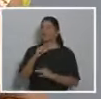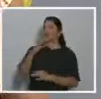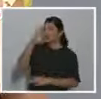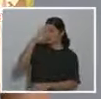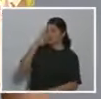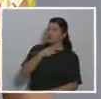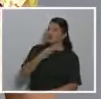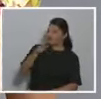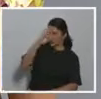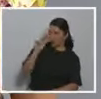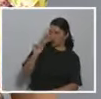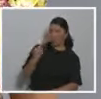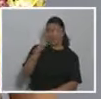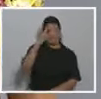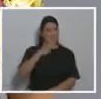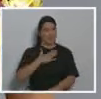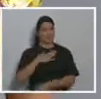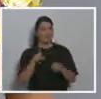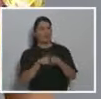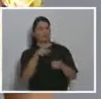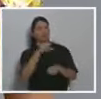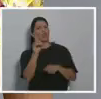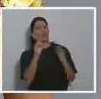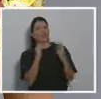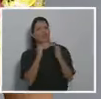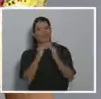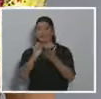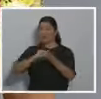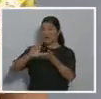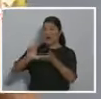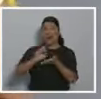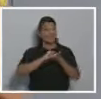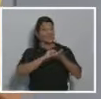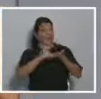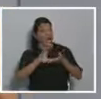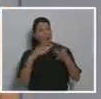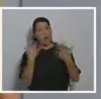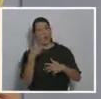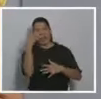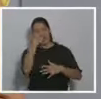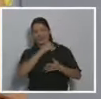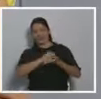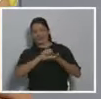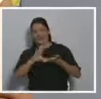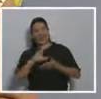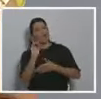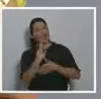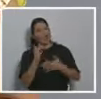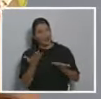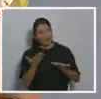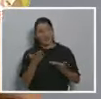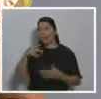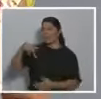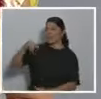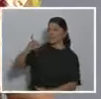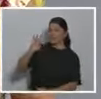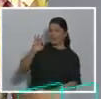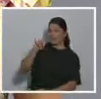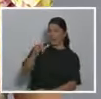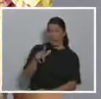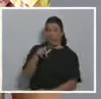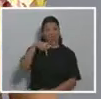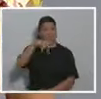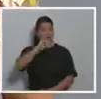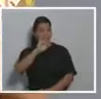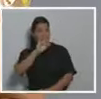mí es un honor recibirla. Doña Marta Eugenia, ¿de dónde viene? De San Carlos. De San Carlos, qué lindo San Carlos. ¿De qué Divino. Parte? Pital. Ahí Pital